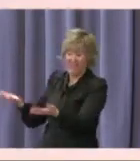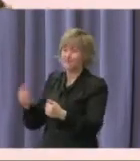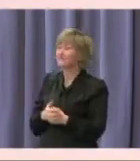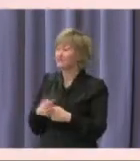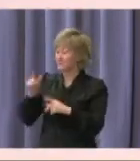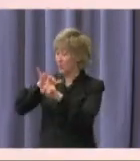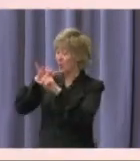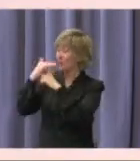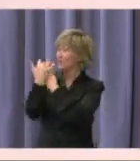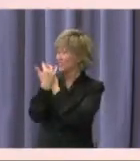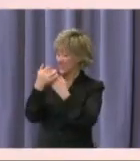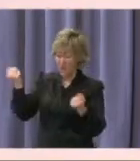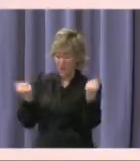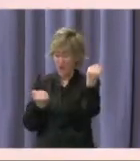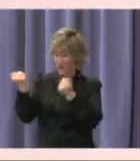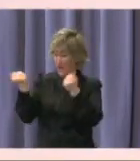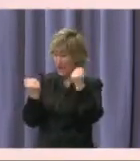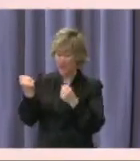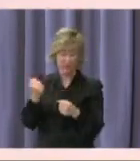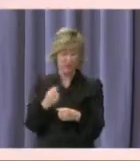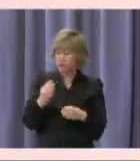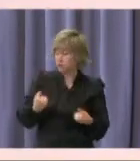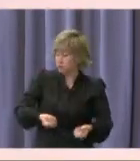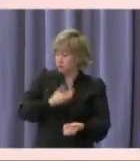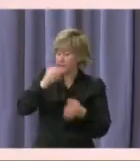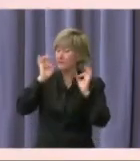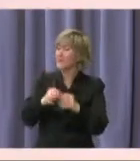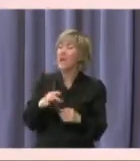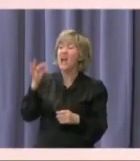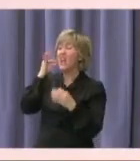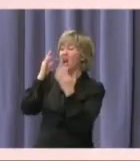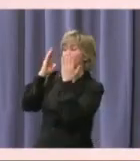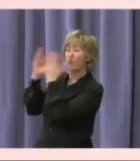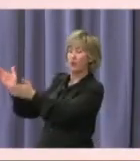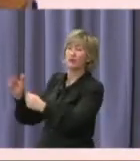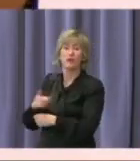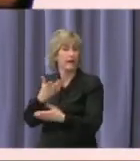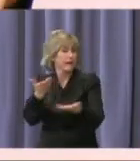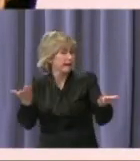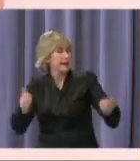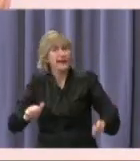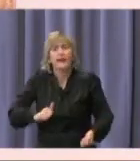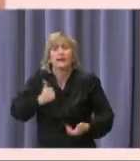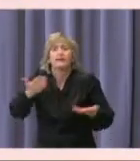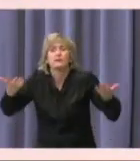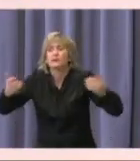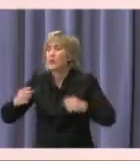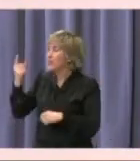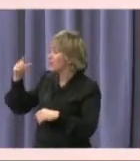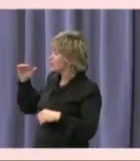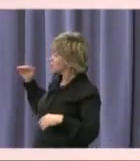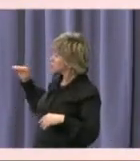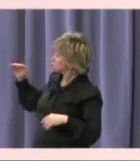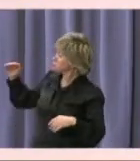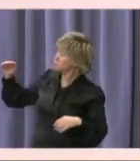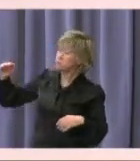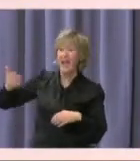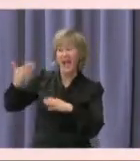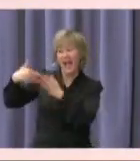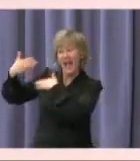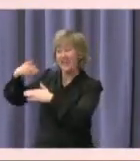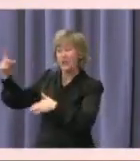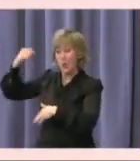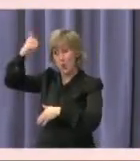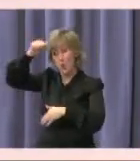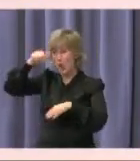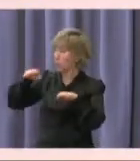contexto de la conducción sale así de golpe y tú dices, oye, qué casualidad, acaba de pasarse anteriormente no sé cuántos hombres